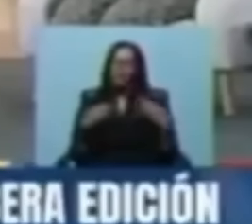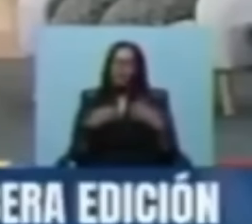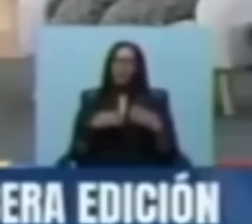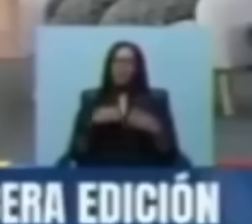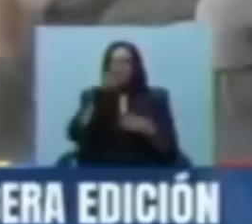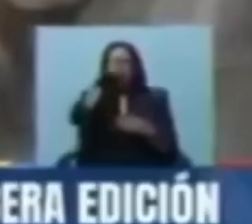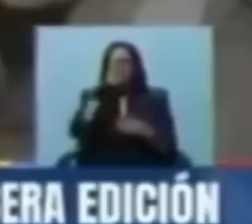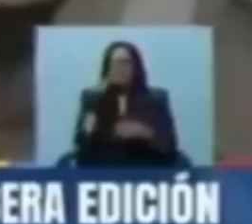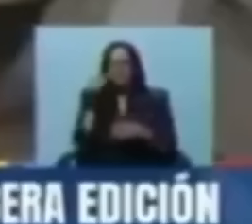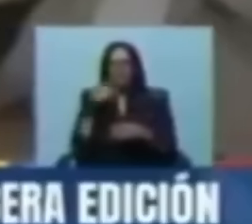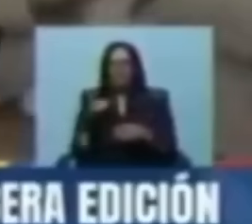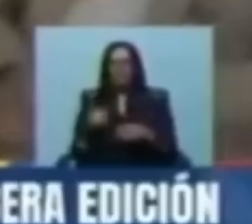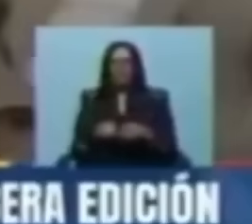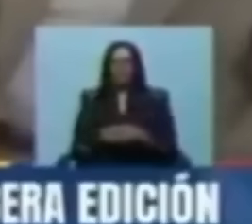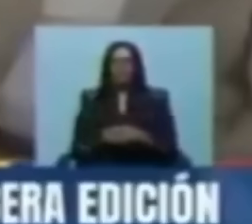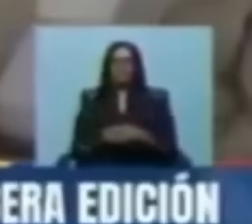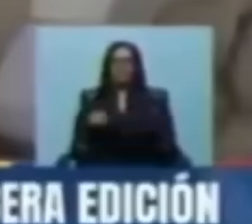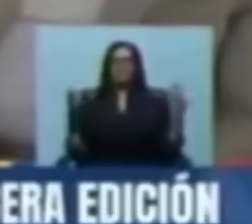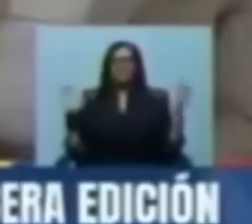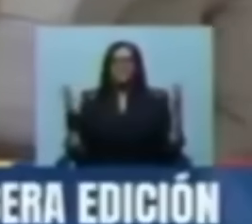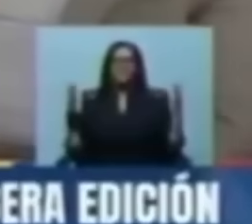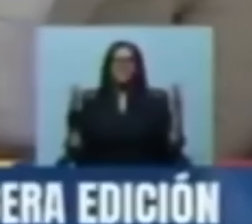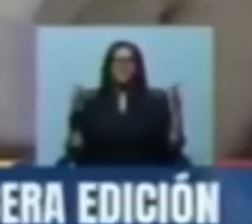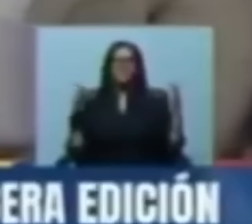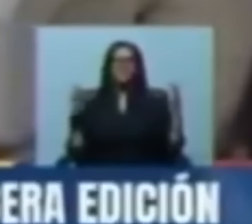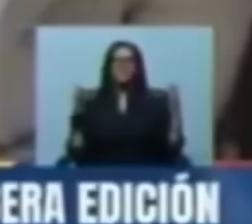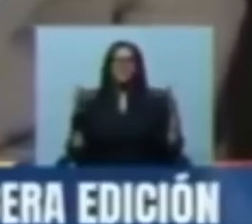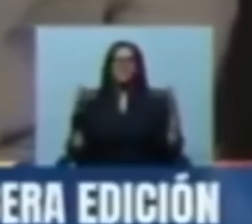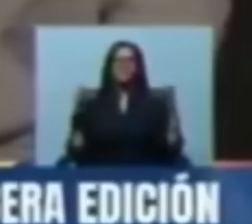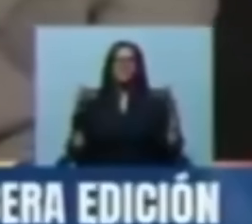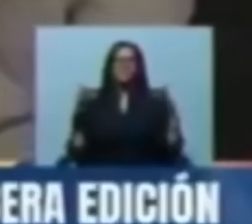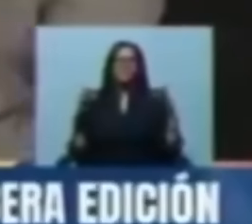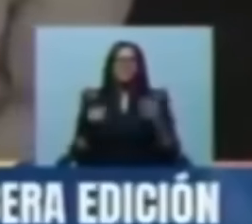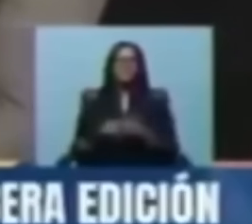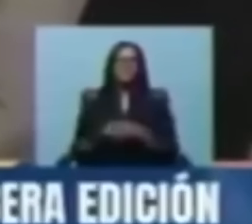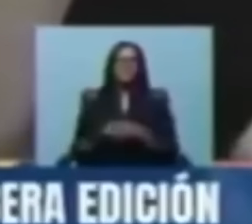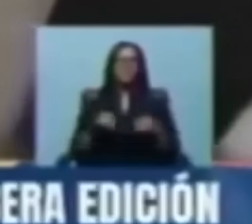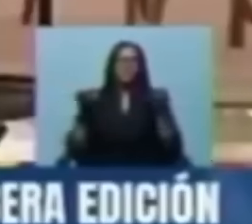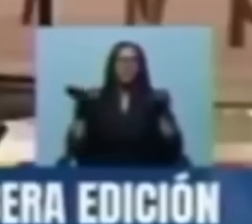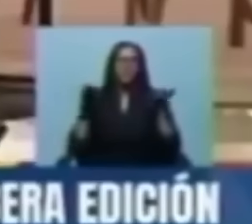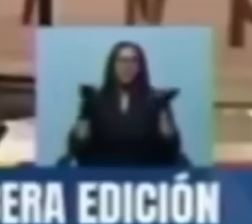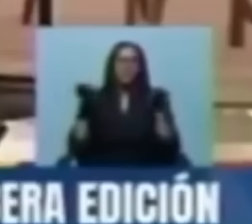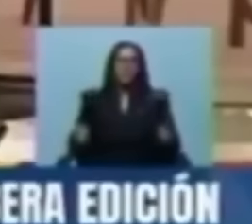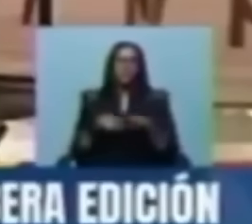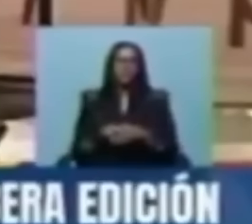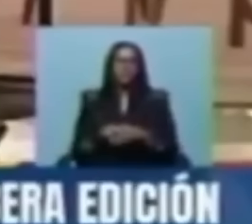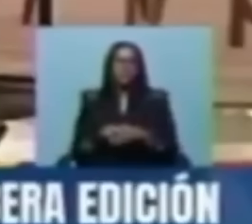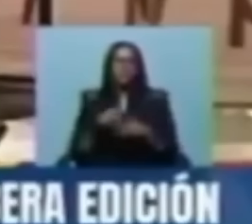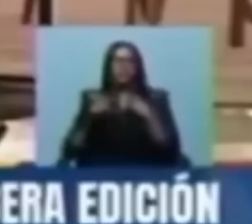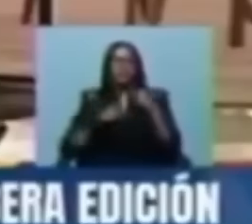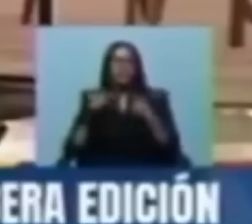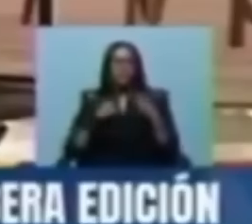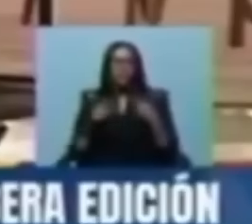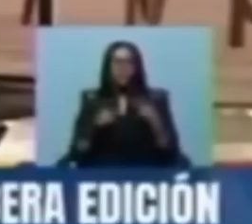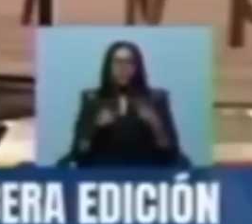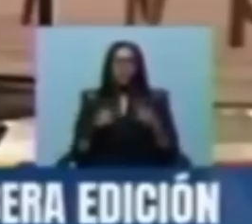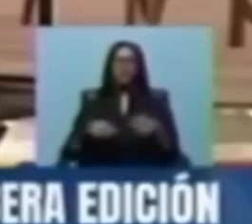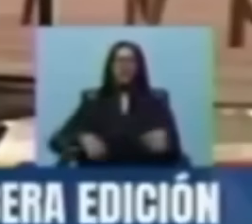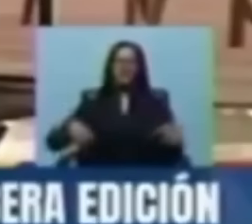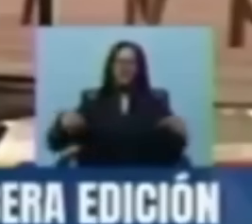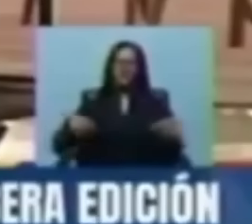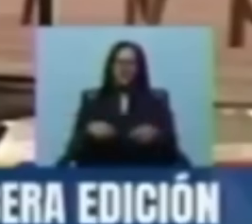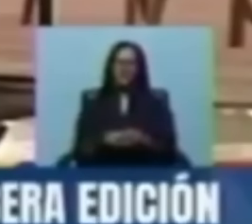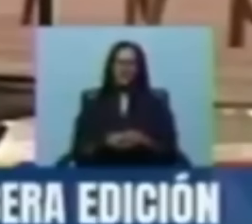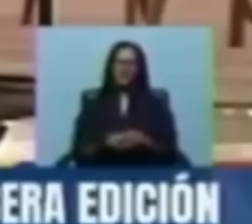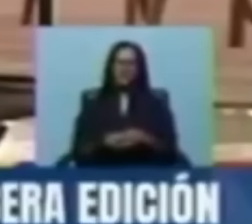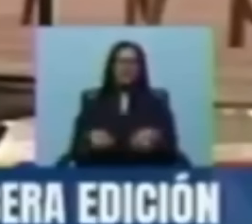paupérrimo que percibe nuestro pueblo de Venezuela es imposible salir de vacaciones a turistear eso con el turismo interno sin